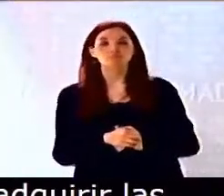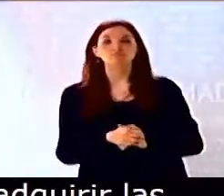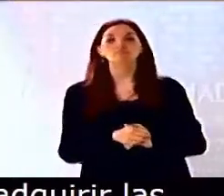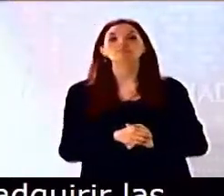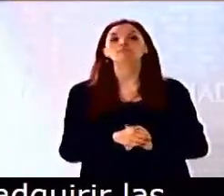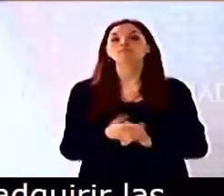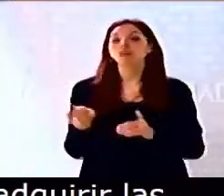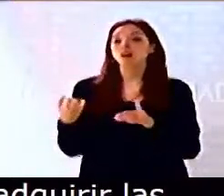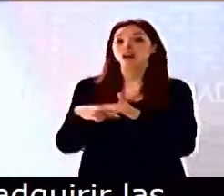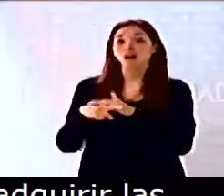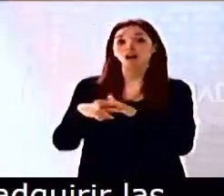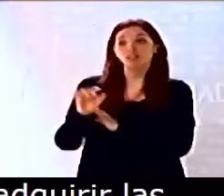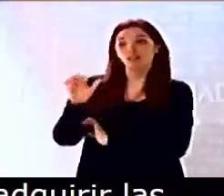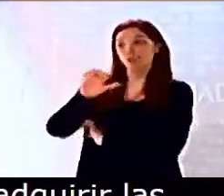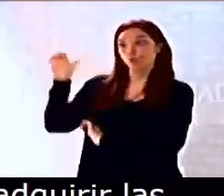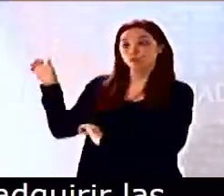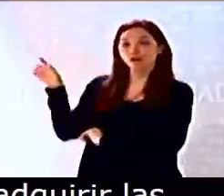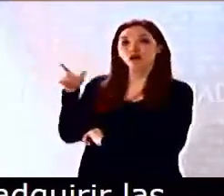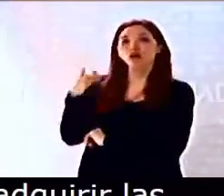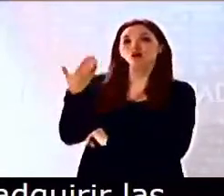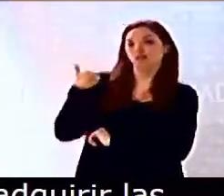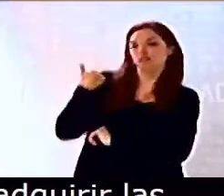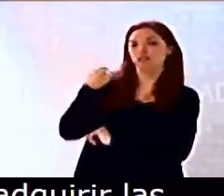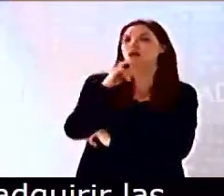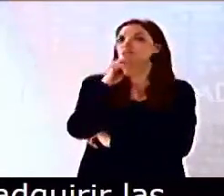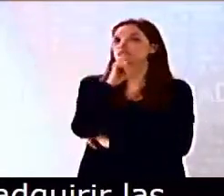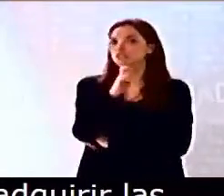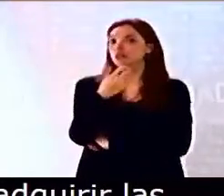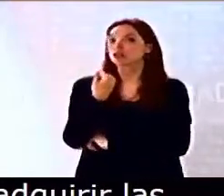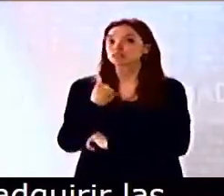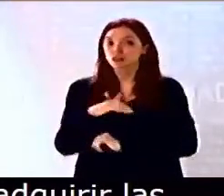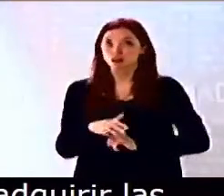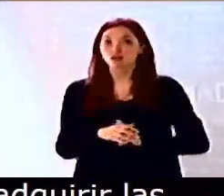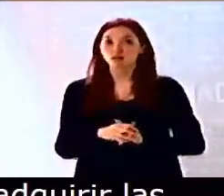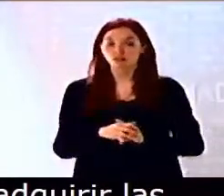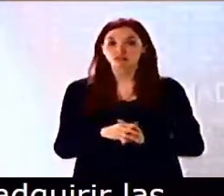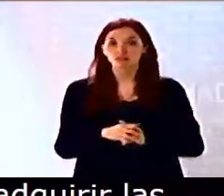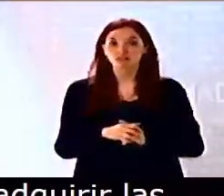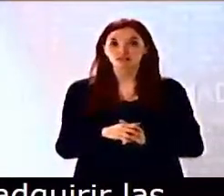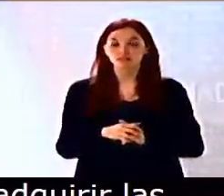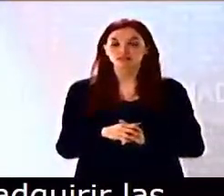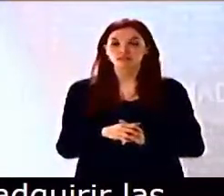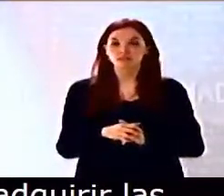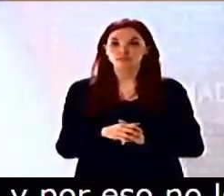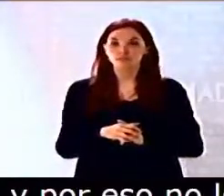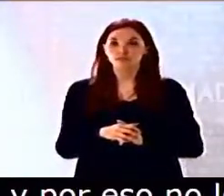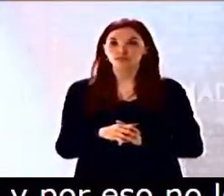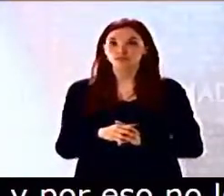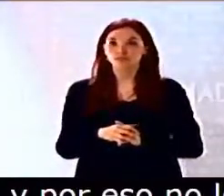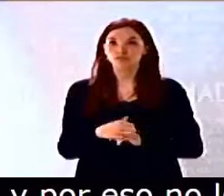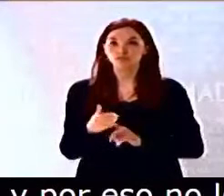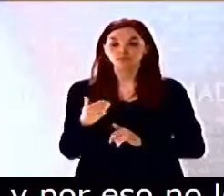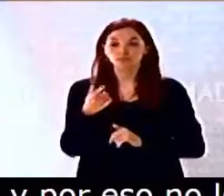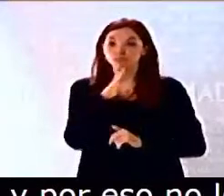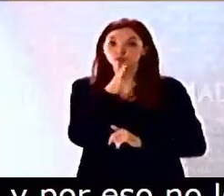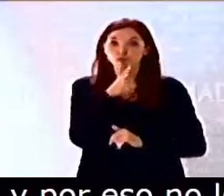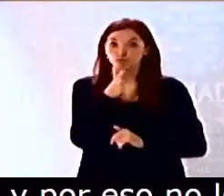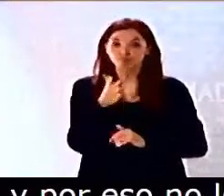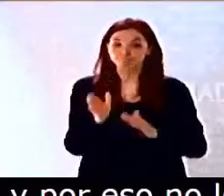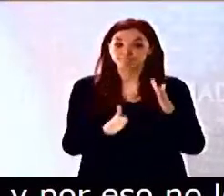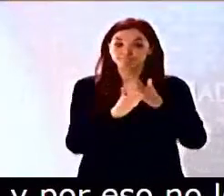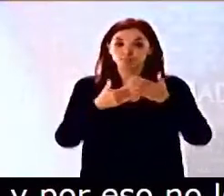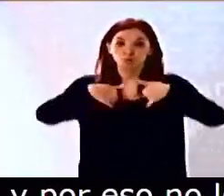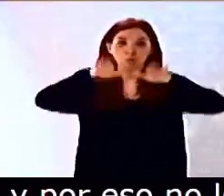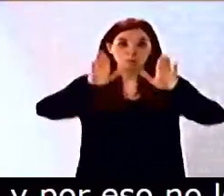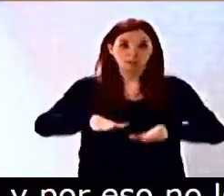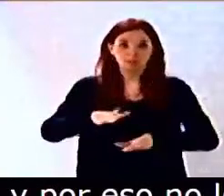La Agencia Europea del Medicamento ya dijo, y por eso no lo establece como contraindicación, por eso no suspende la